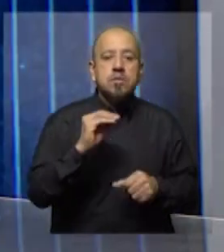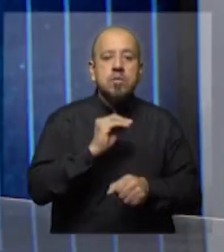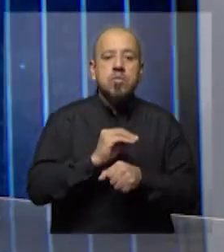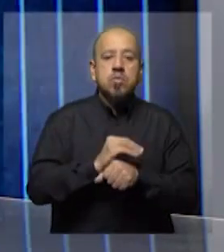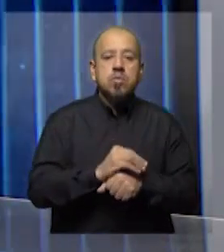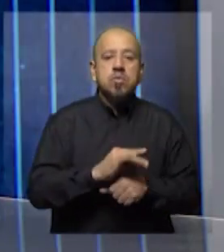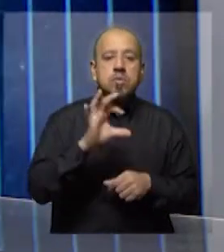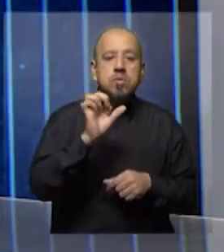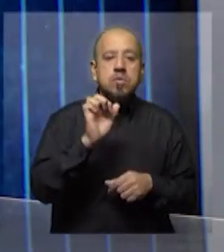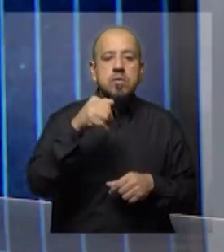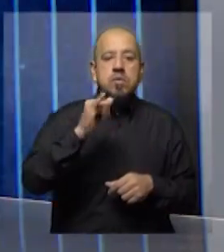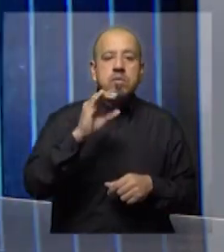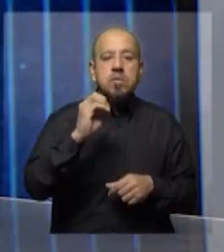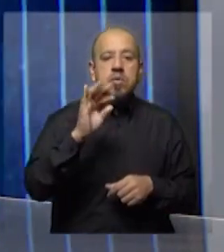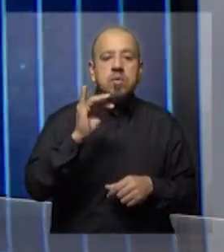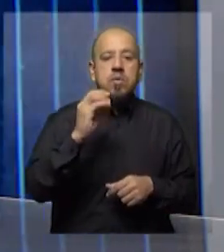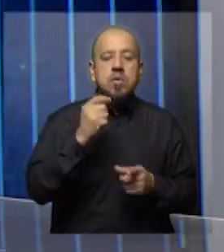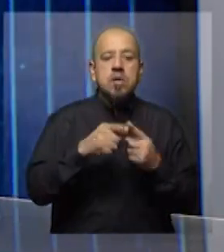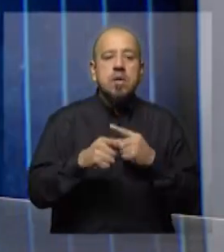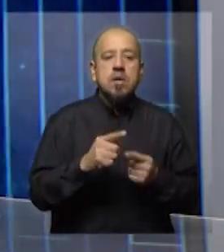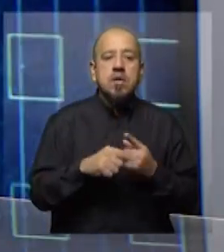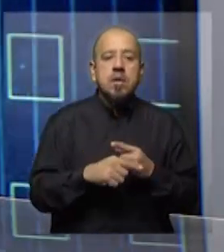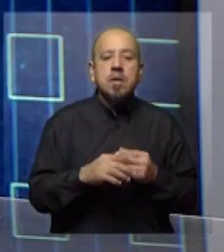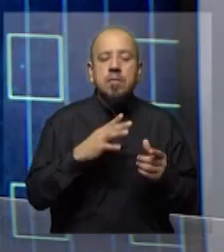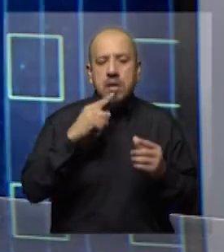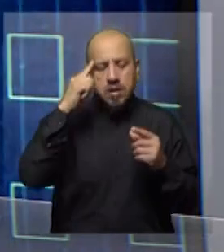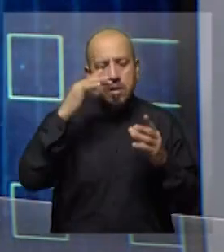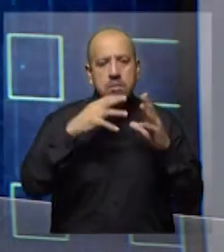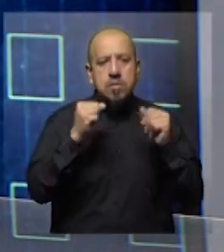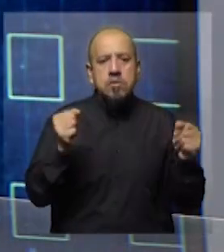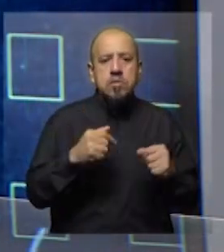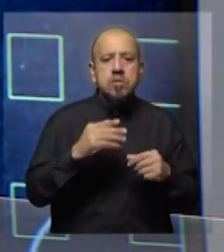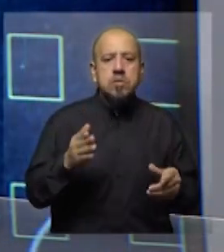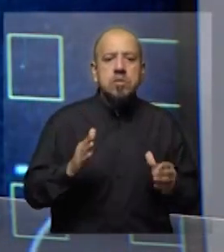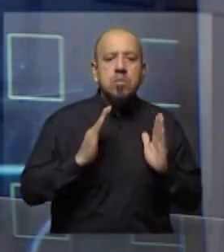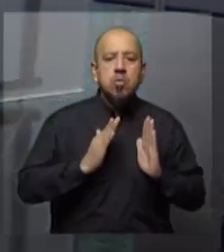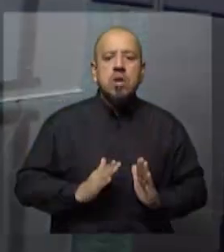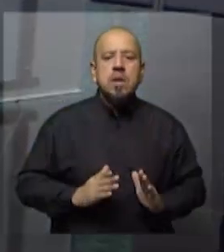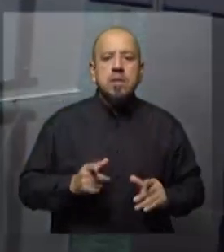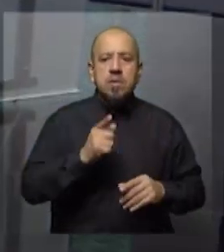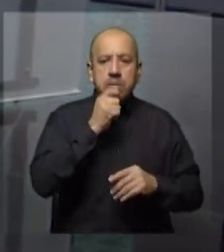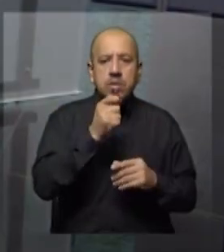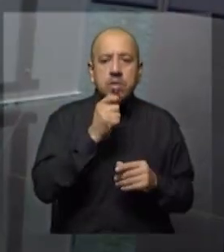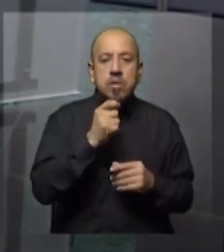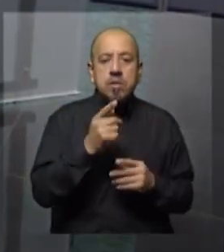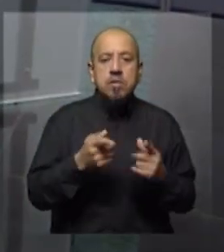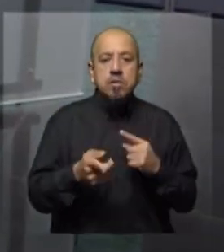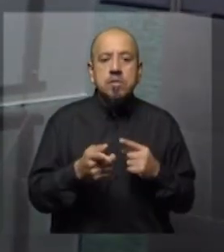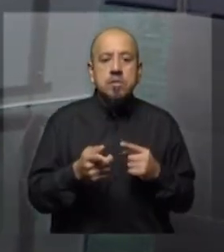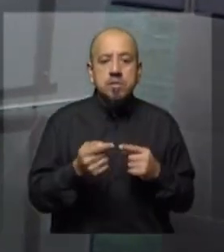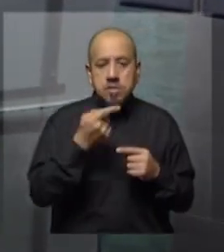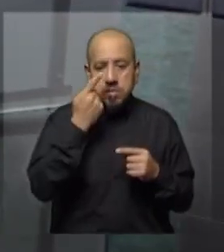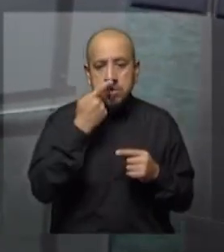de semiótica editorial la interpretación con Lisa blog de Bear acceso a moral para periodistas que es muy interesante para ustedes